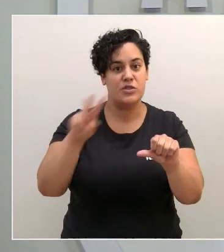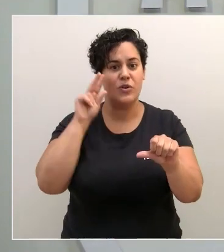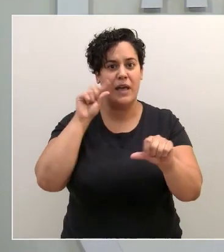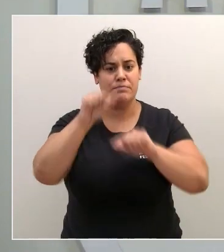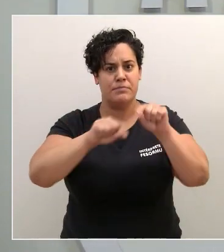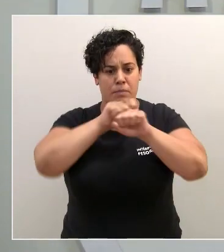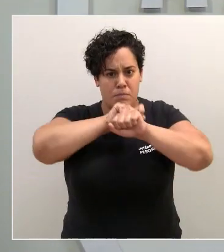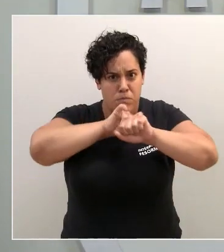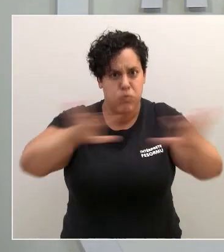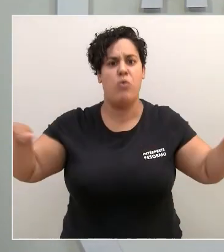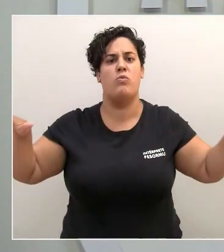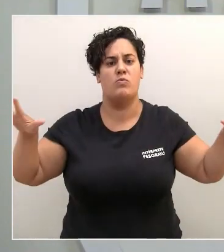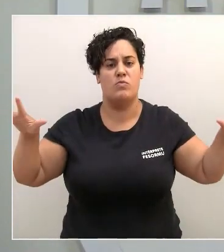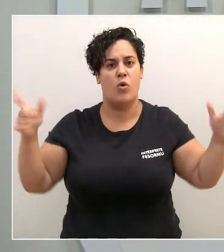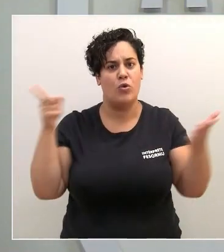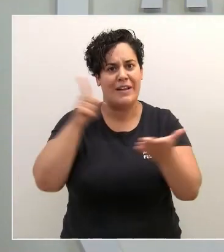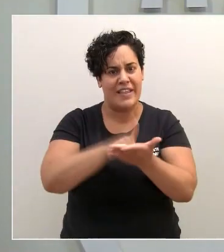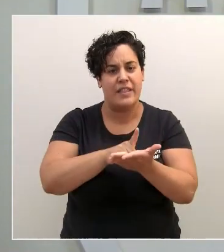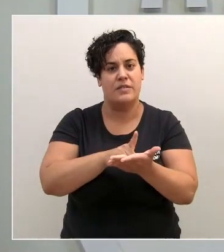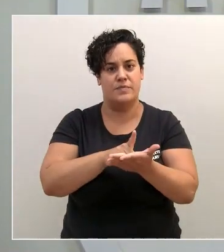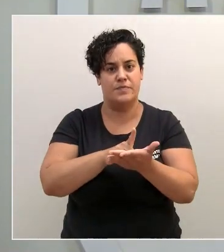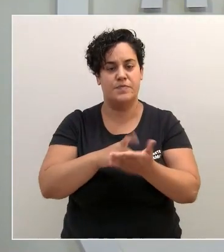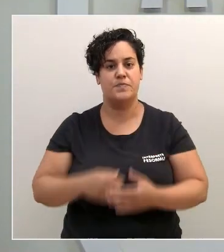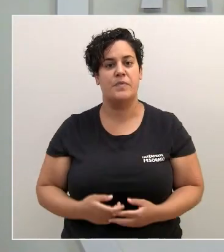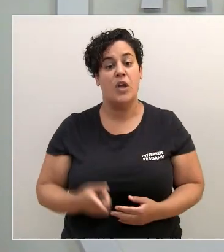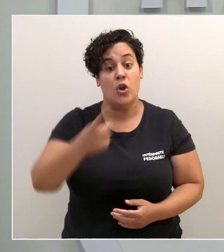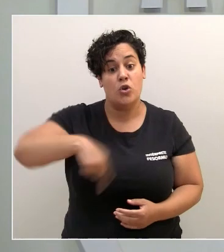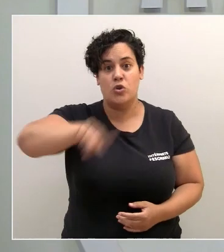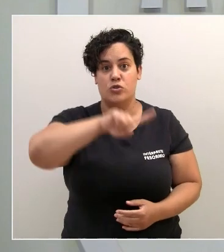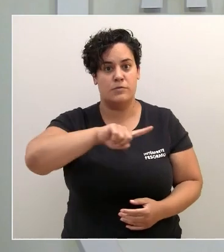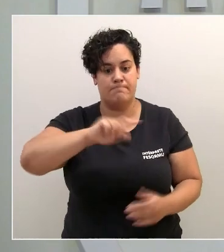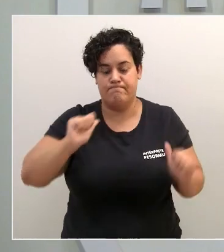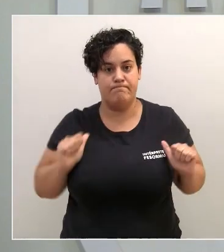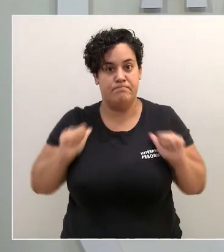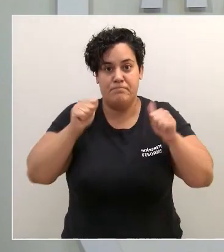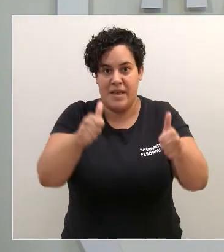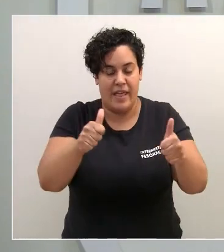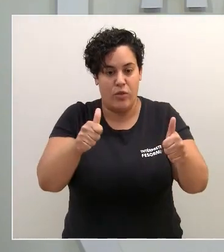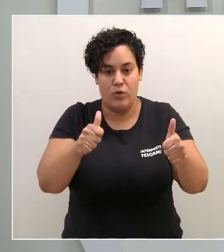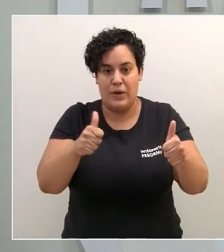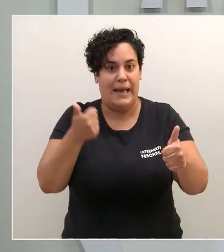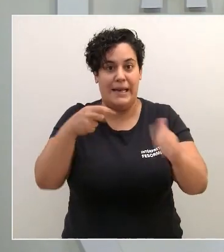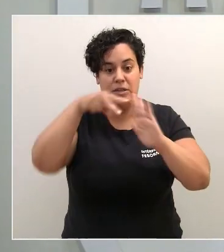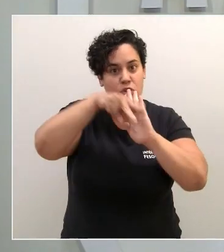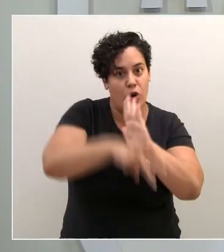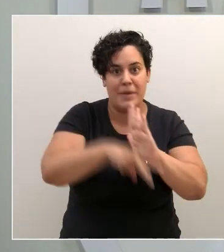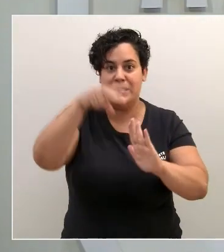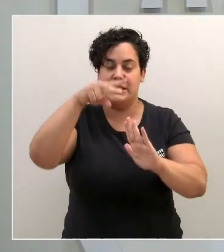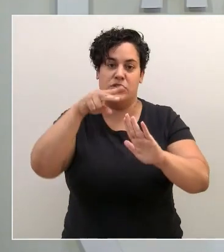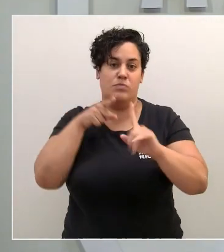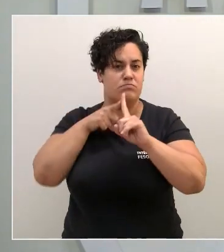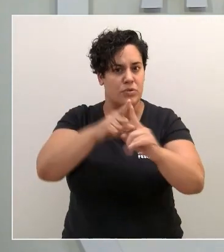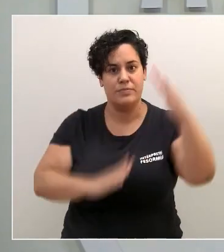casos detectados y en donde, una vez más, hemos tenido que tomar la iniciativa para poner freno a este incremento ante